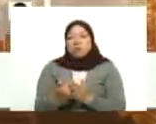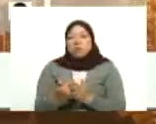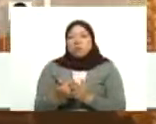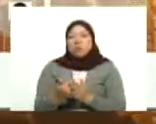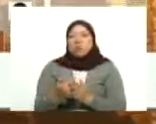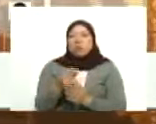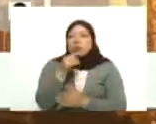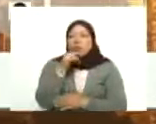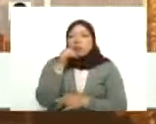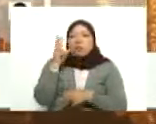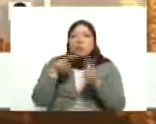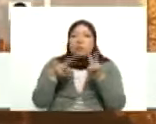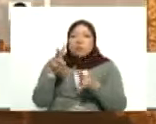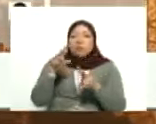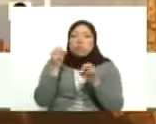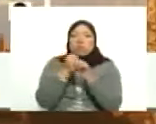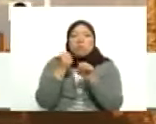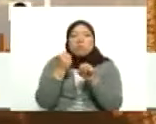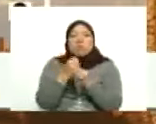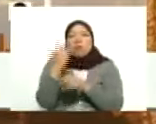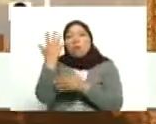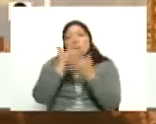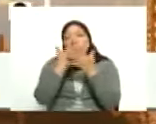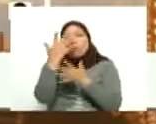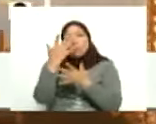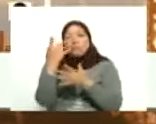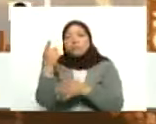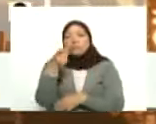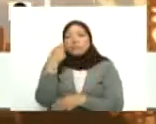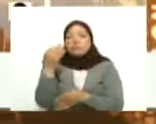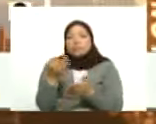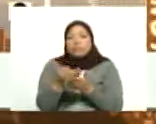para distraer, una cortina de humo para distraer el verdadero